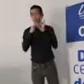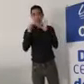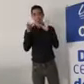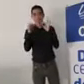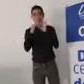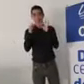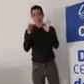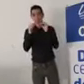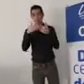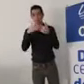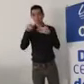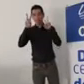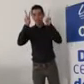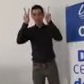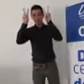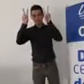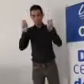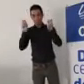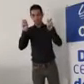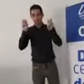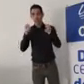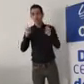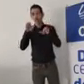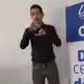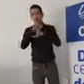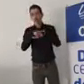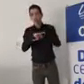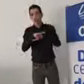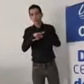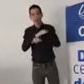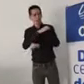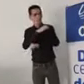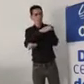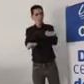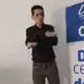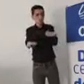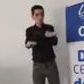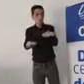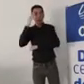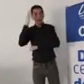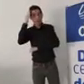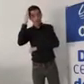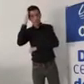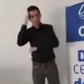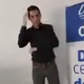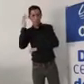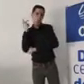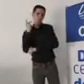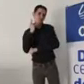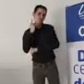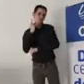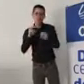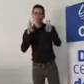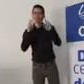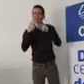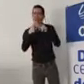sobre empoderamiento y liderazgo político juvenil que tiene que ver todo con los espacios de inclusión y participación social. Yo